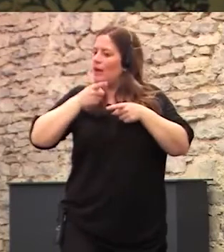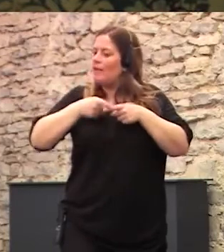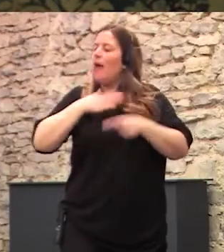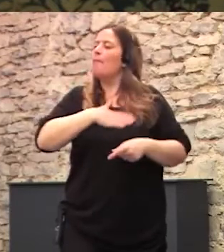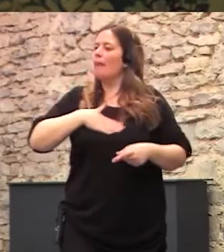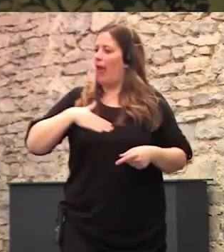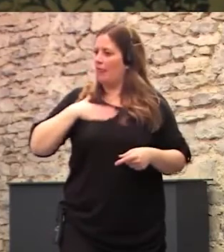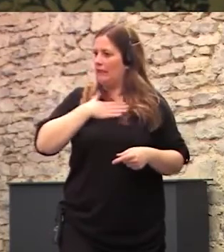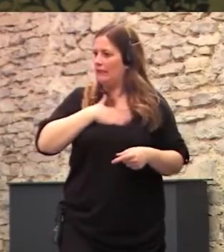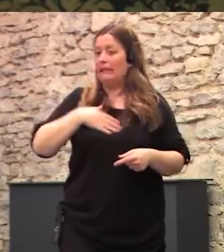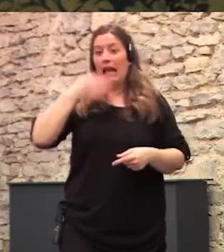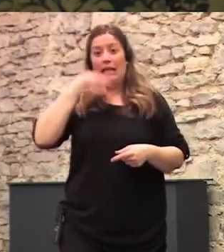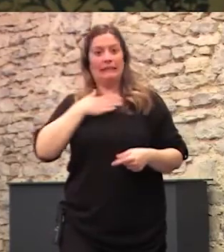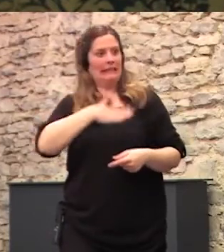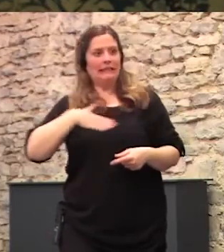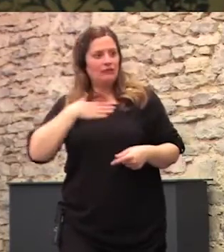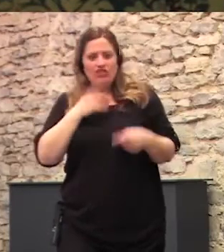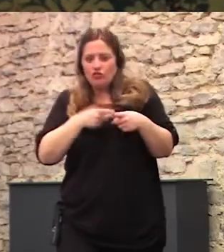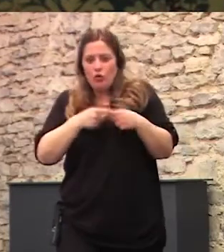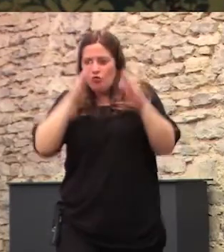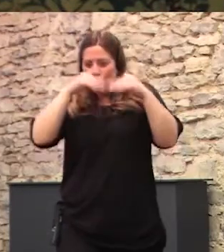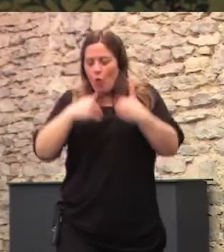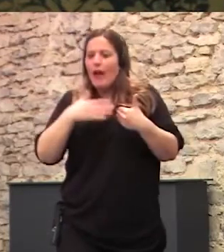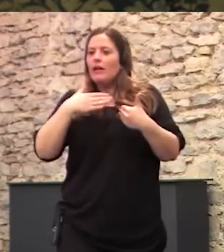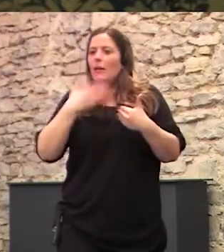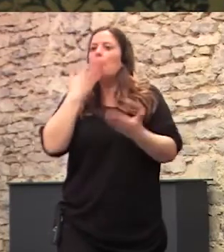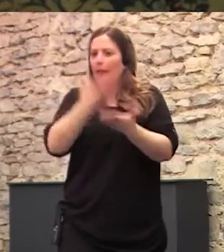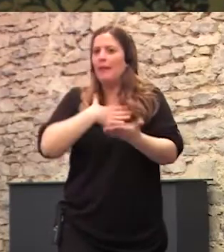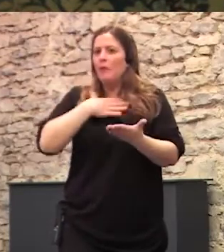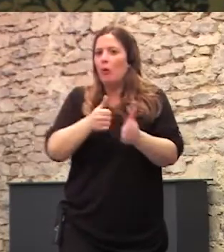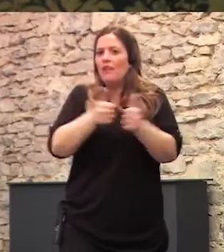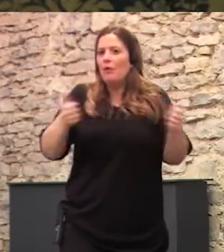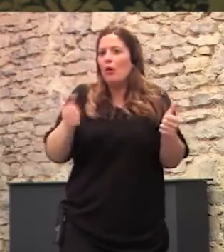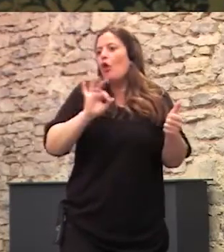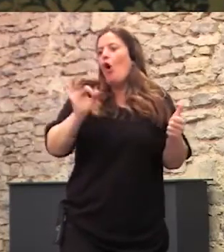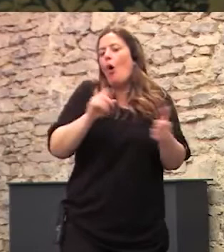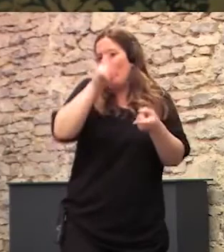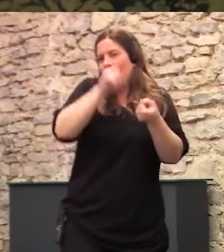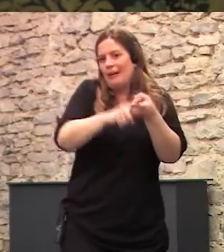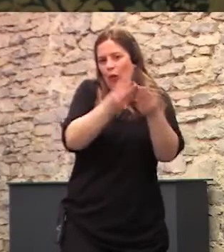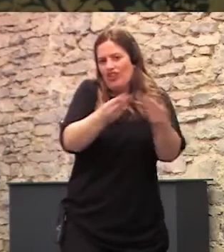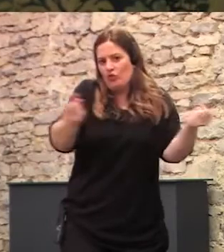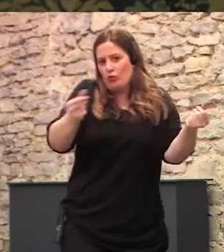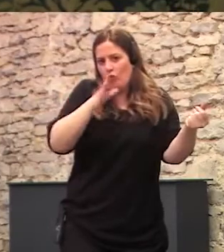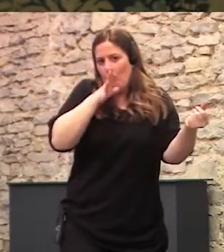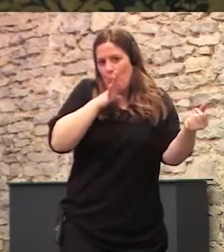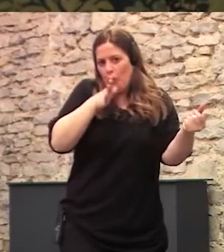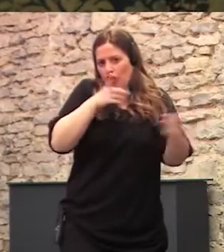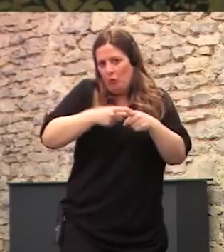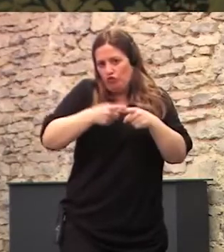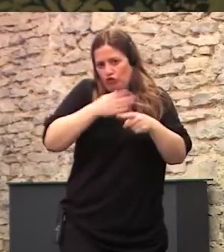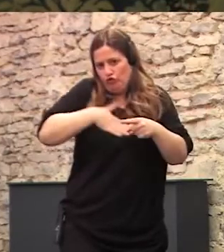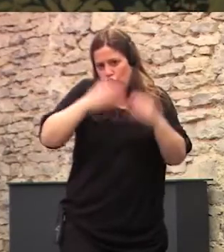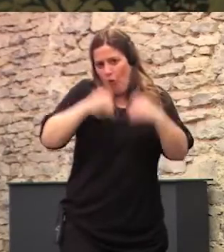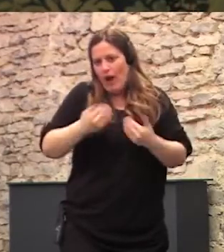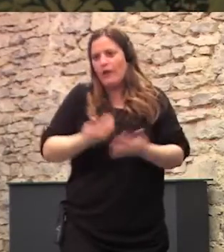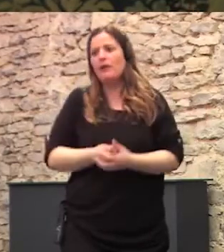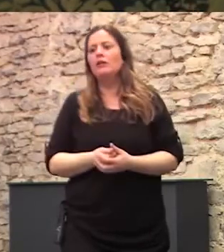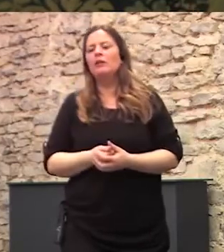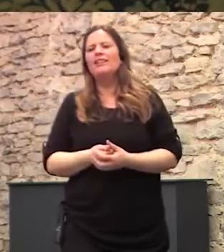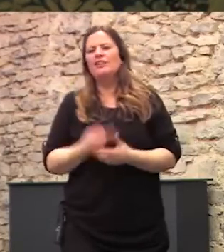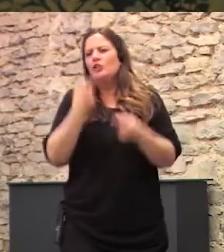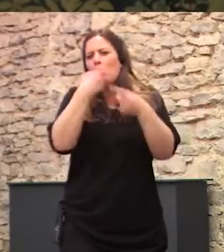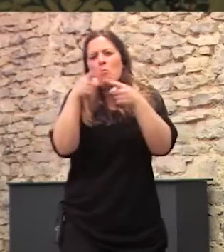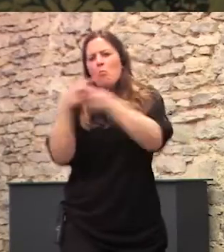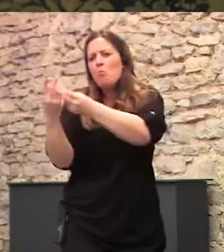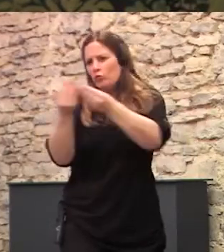y si no están satisfechas sexualmente pueden pedir el divorcio o la disolución del matrimonio por esta razón. Entonces hay muchas cosas,